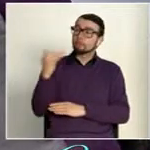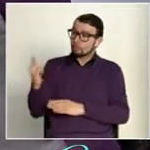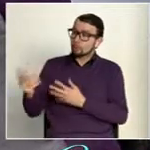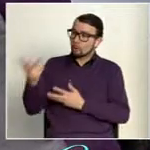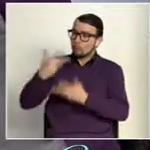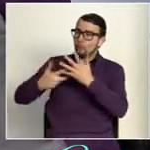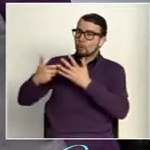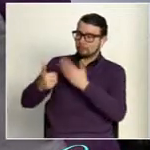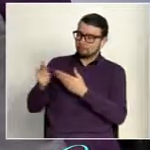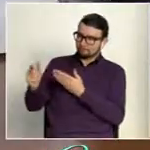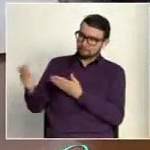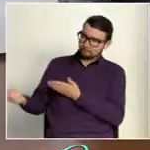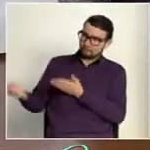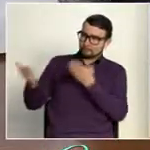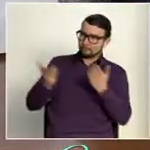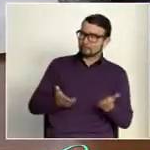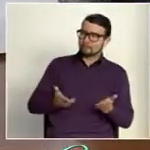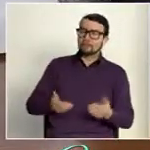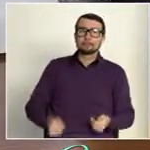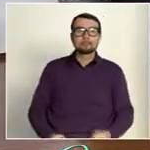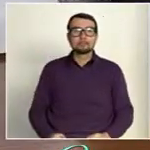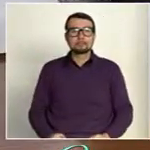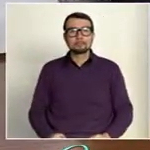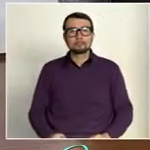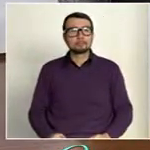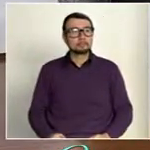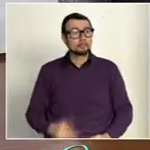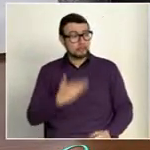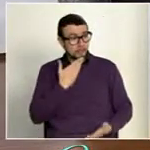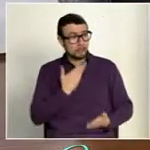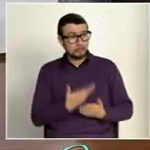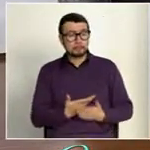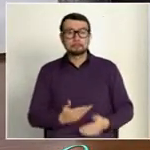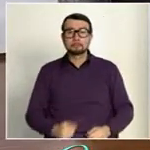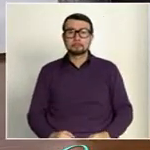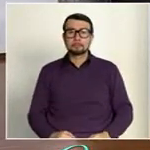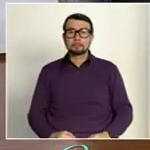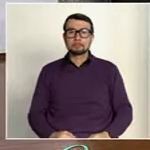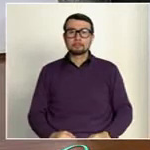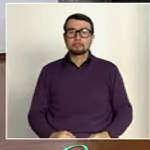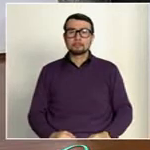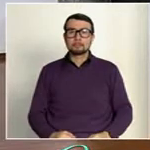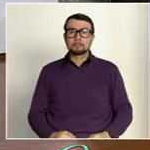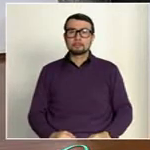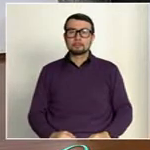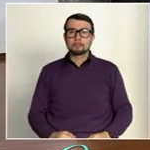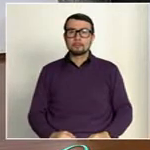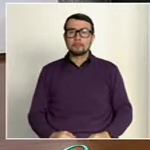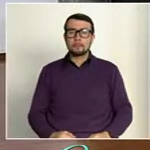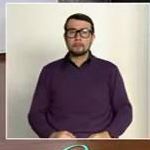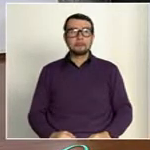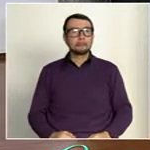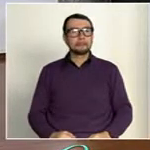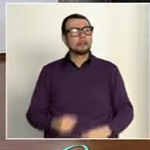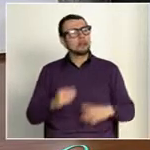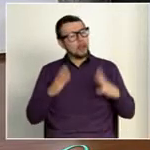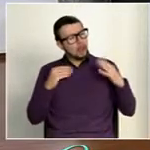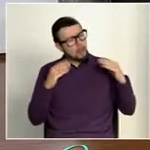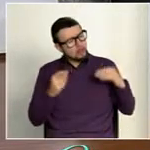espacio. Bienvenido a Conexión Vital. Bueno, muchas gracias. Sí. Bienvenido. Gracias. Hablemos un